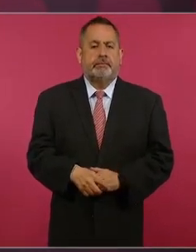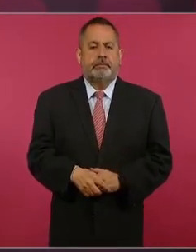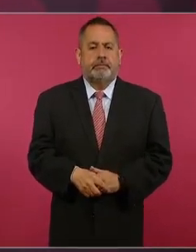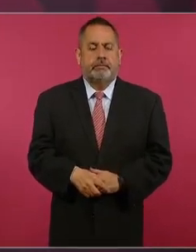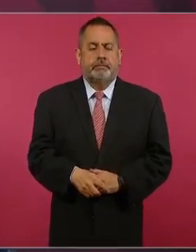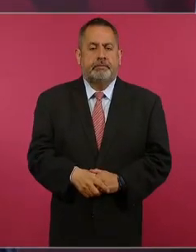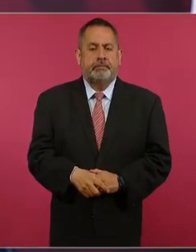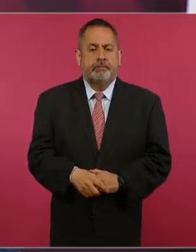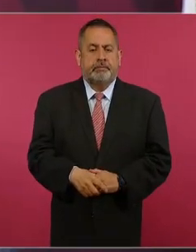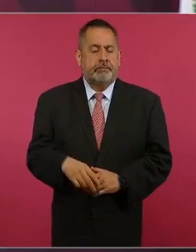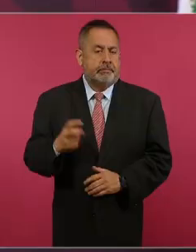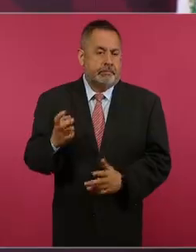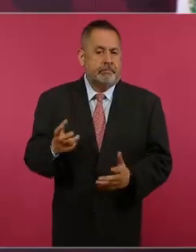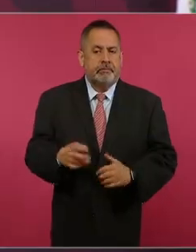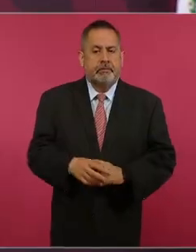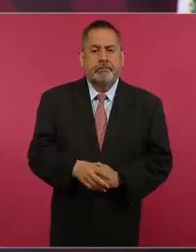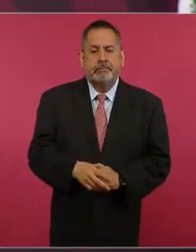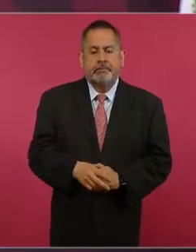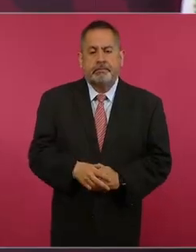pues ni modo que